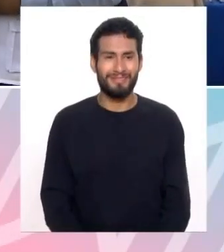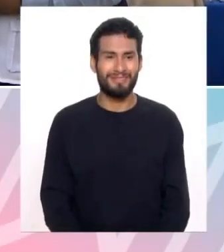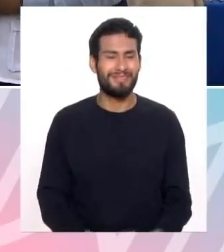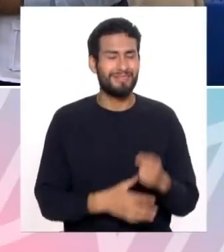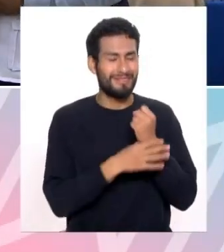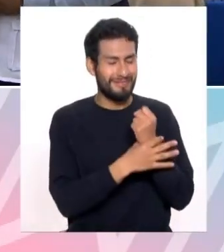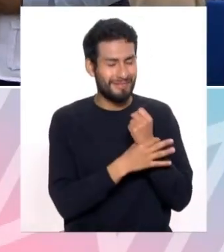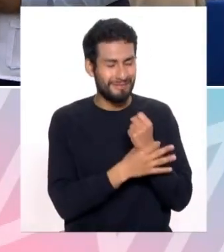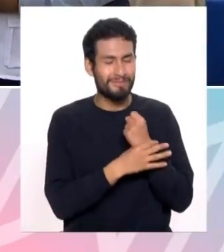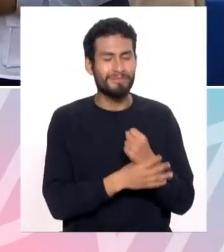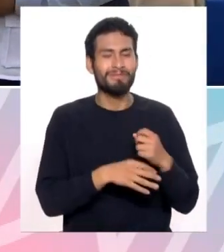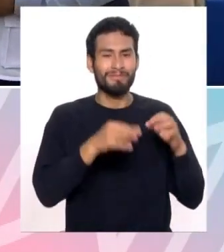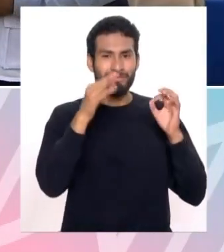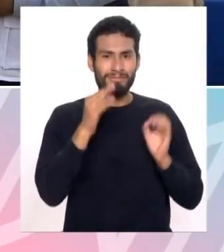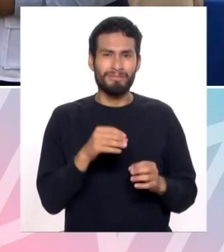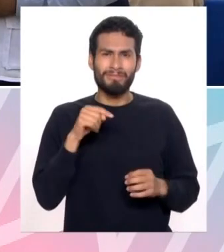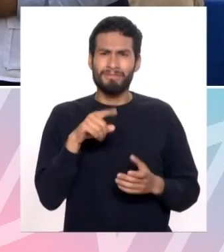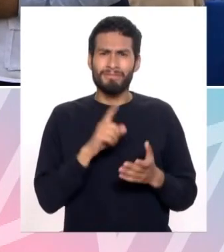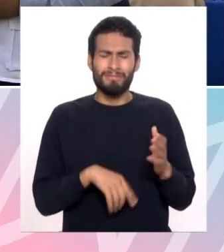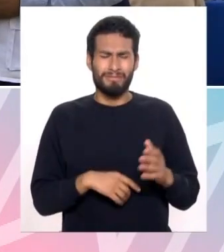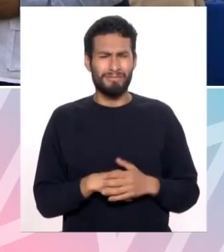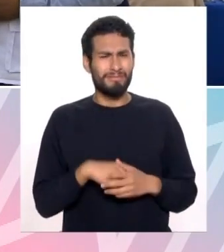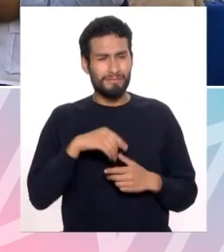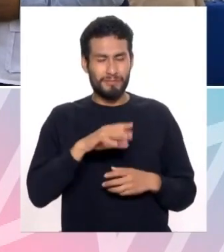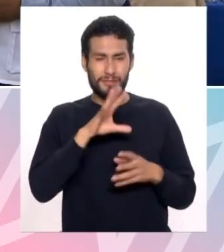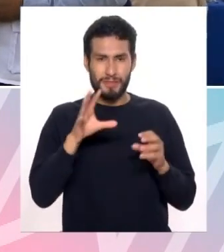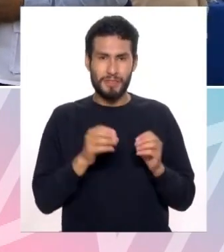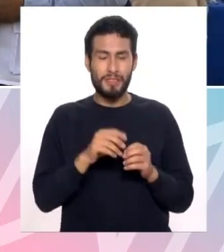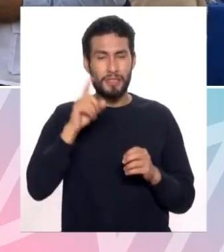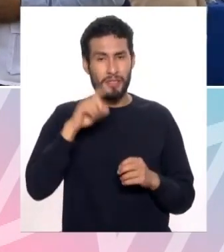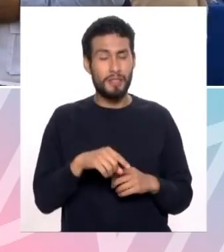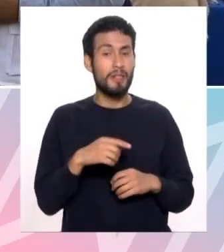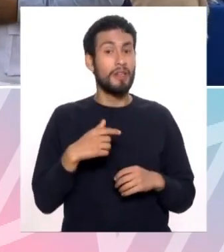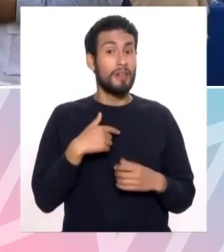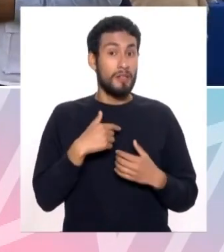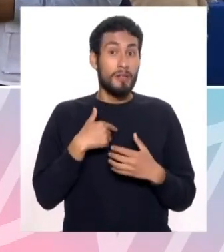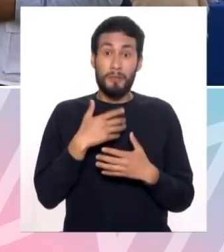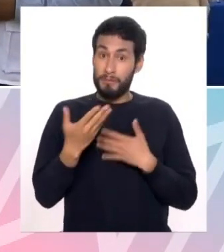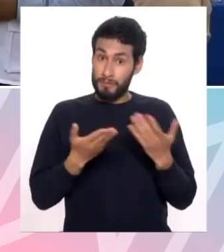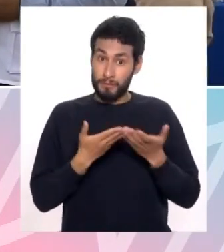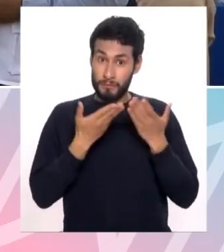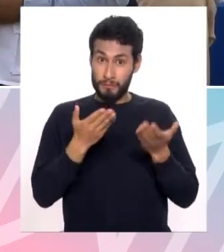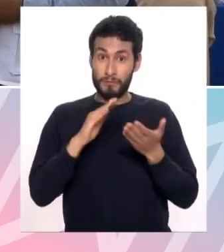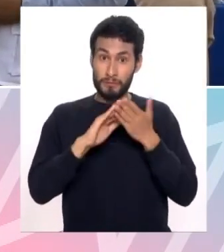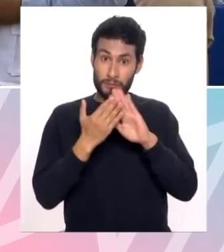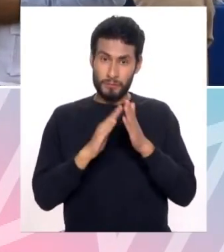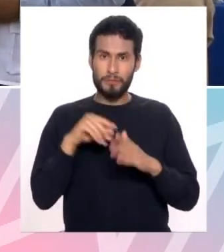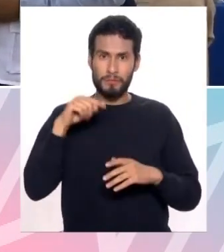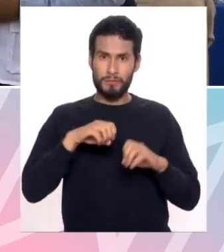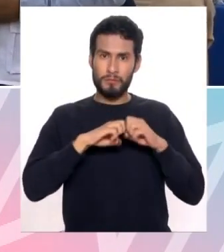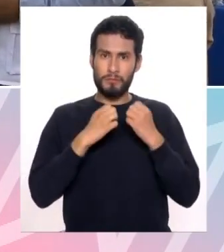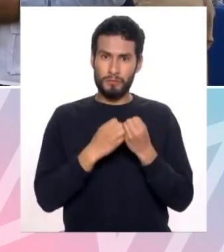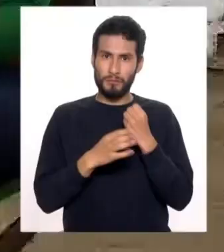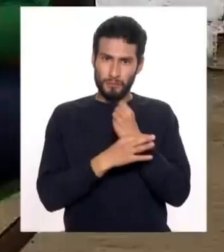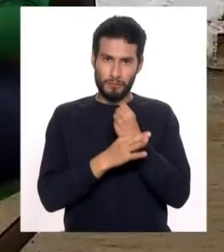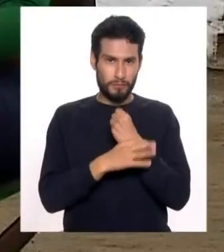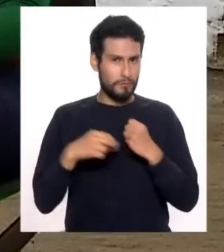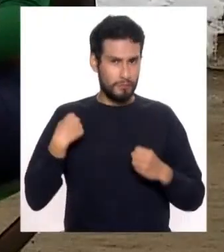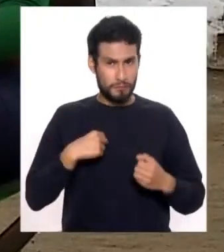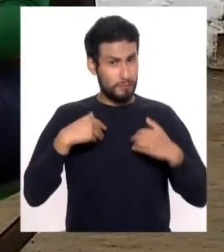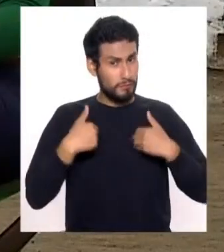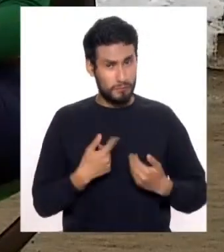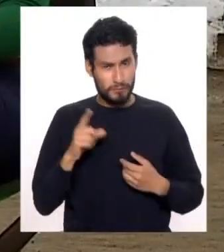Doctora Roxana, por supuesto, es que hablamos de una campaña integral y hay que acercar los servicios a la comunidad, y eso es algo que en Cuerpo Médico no nos cansamos